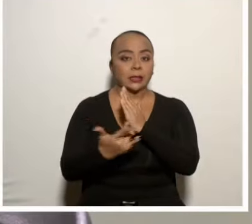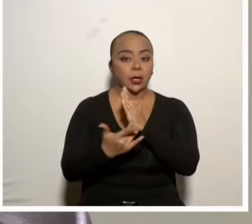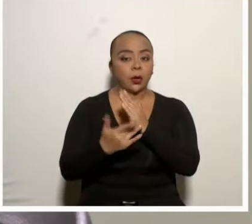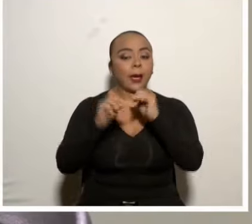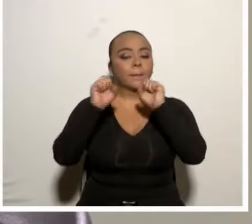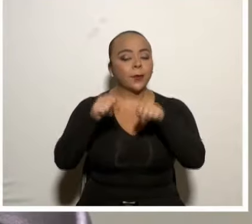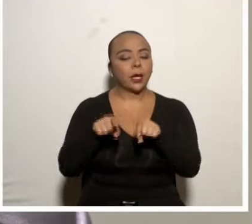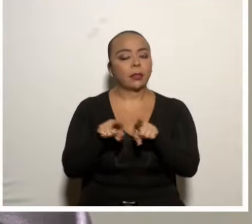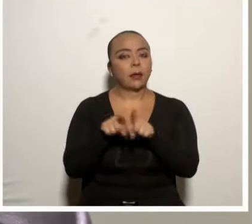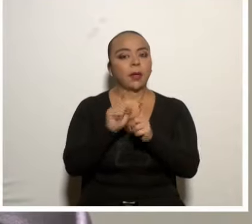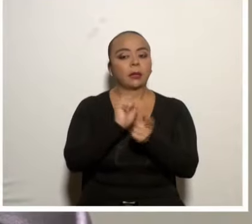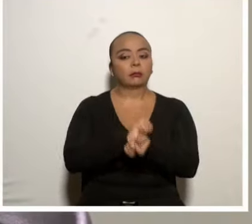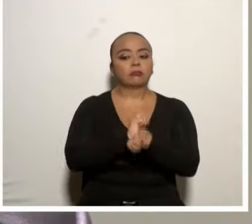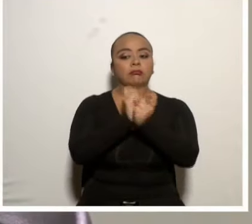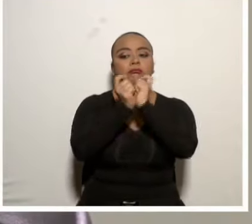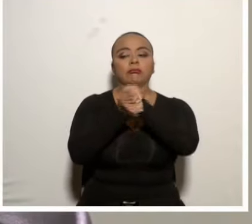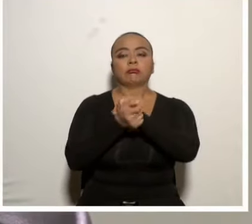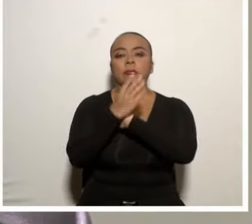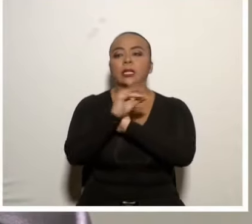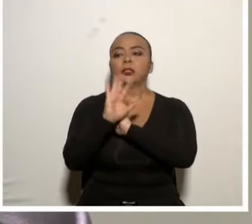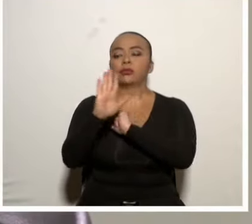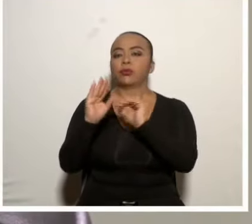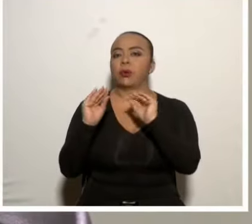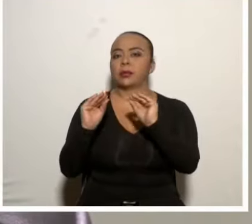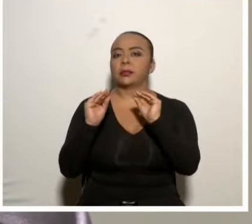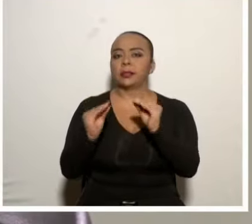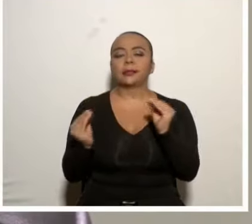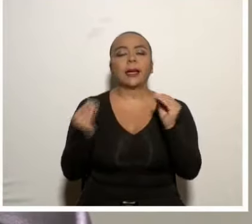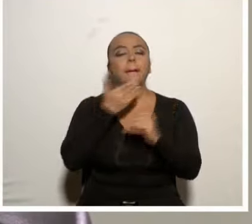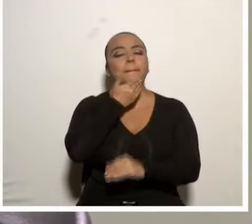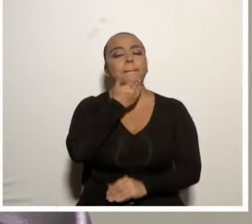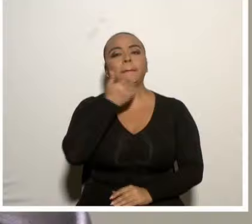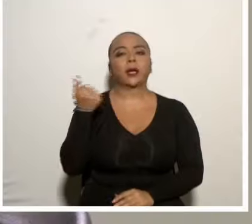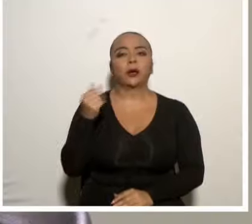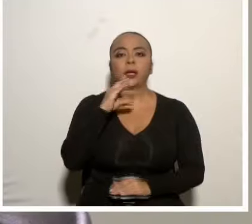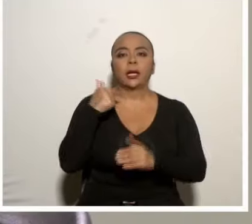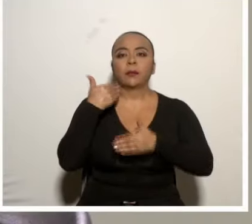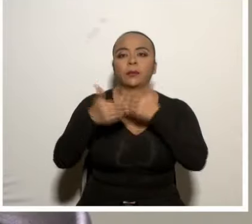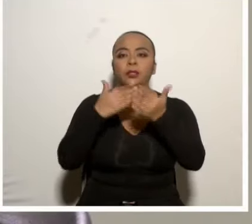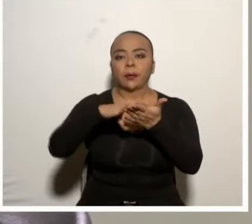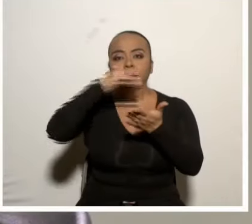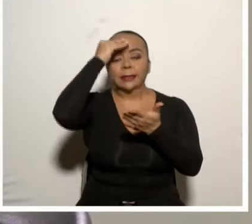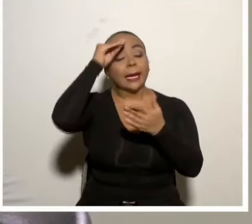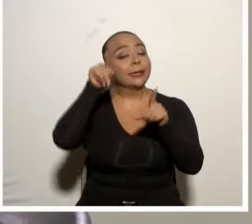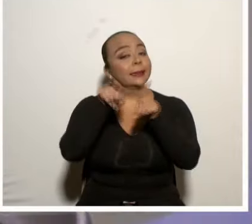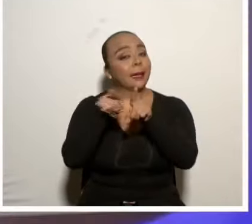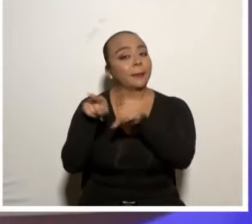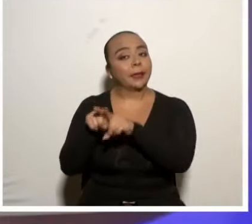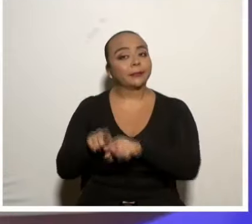puedan también adecuar y su enseñanza sea cada vez mejor y el proceso de aprendizaje también.